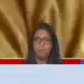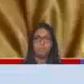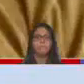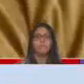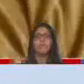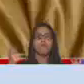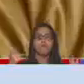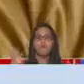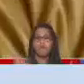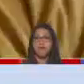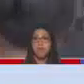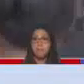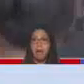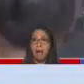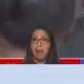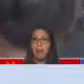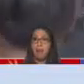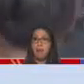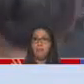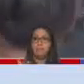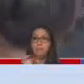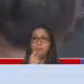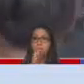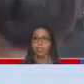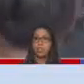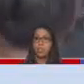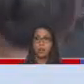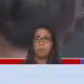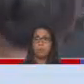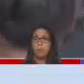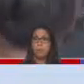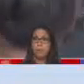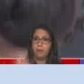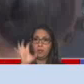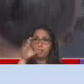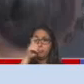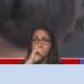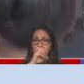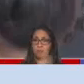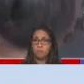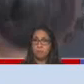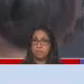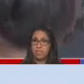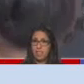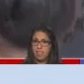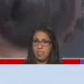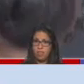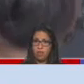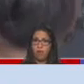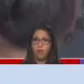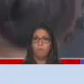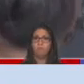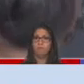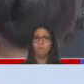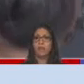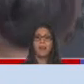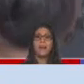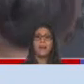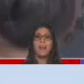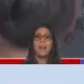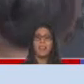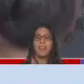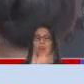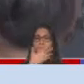normal que suceda que desaparezcan chicos en Corrientes, que No. haya instalado redes de trata